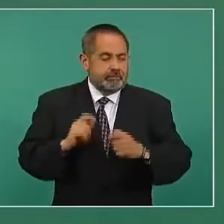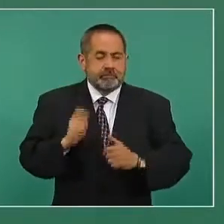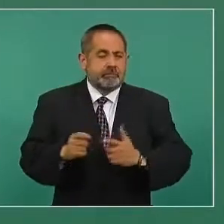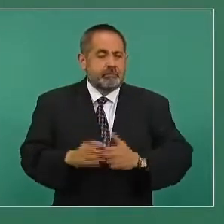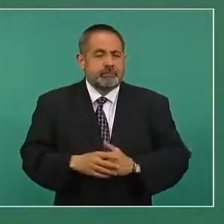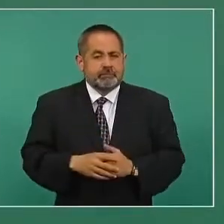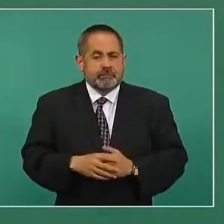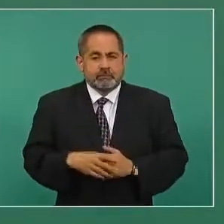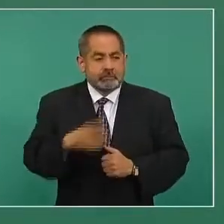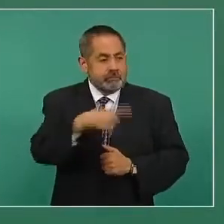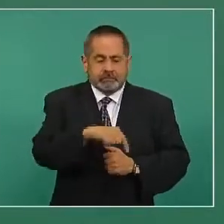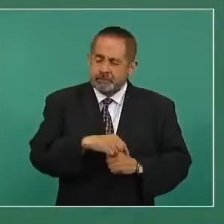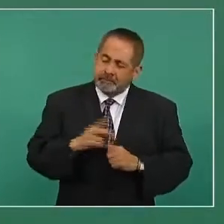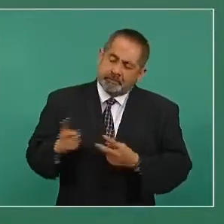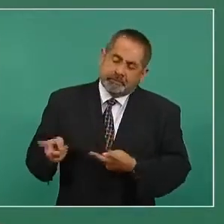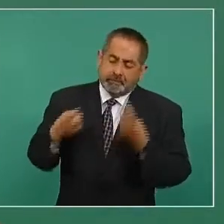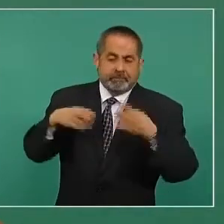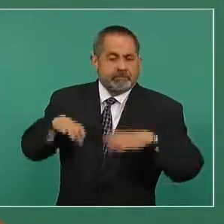este atraco.